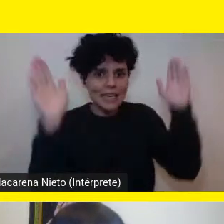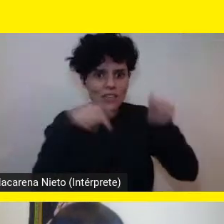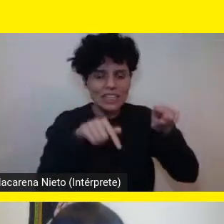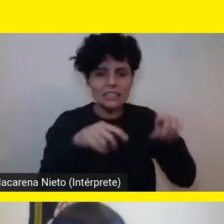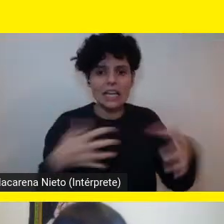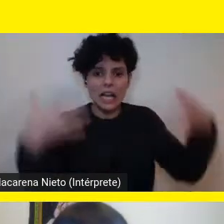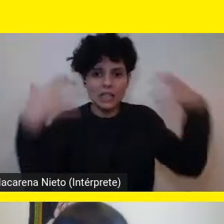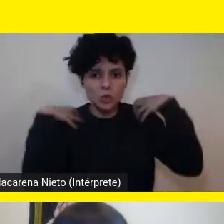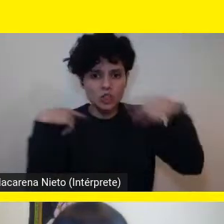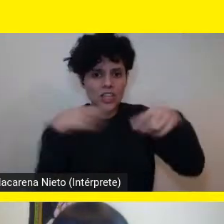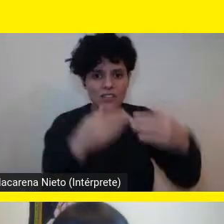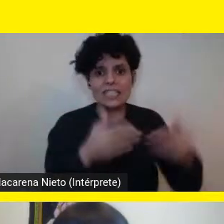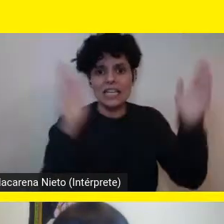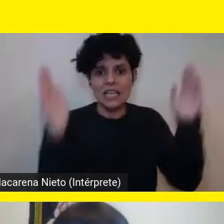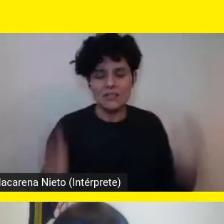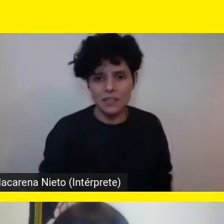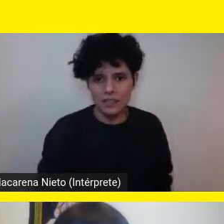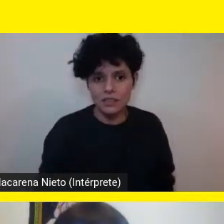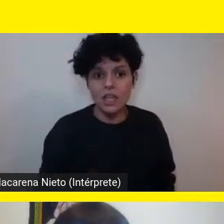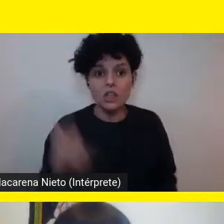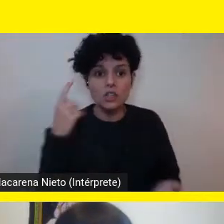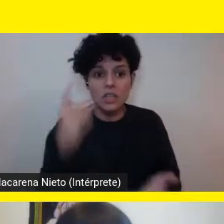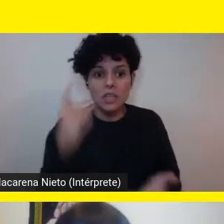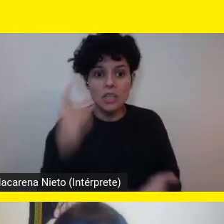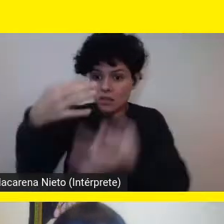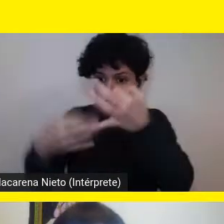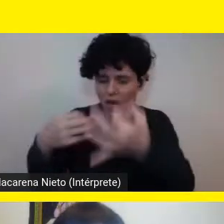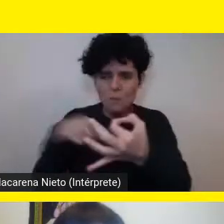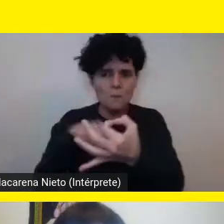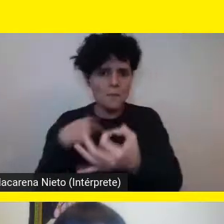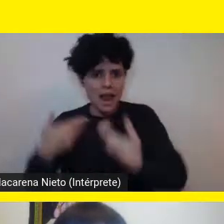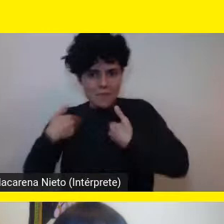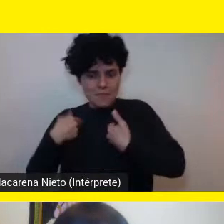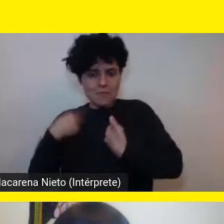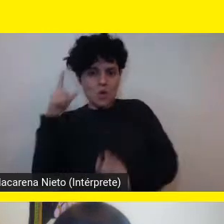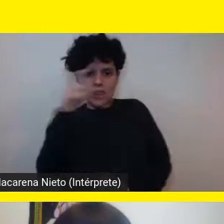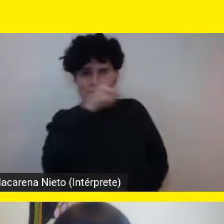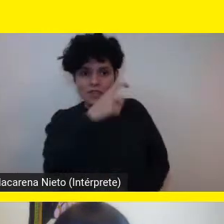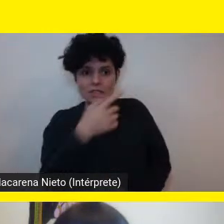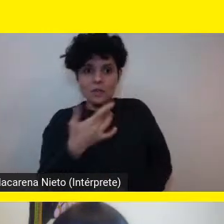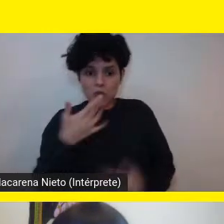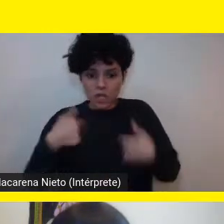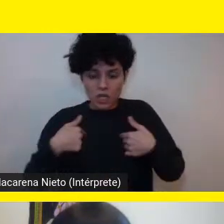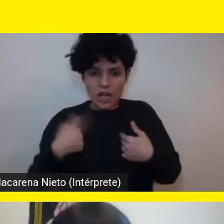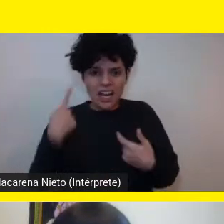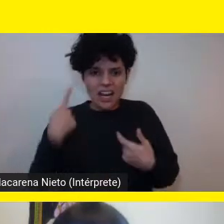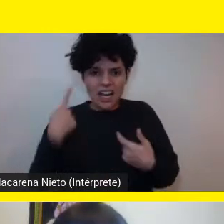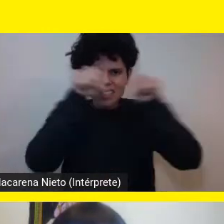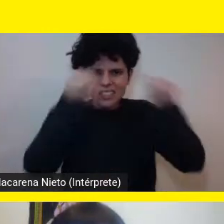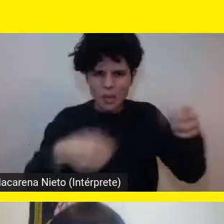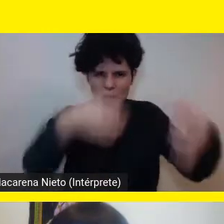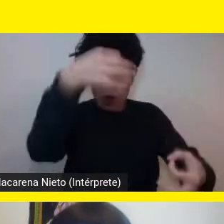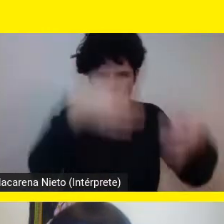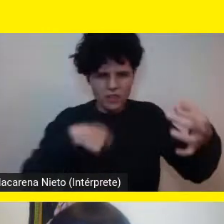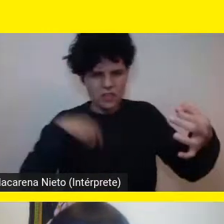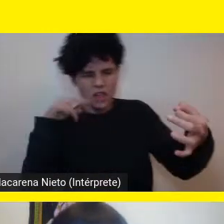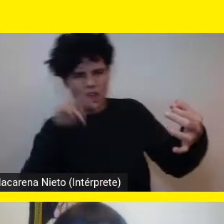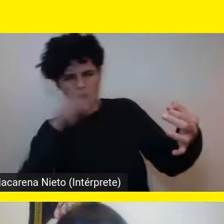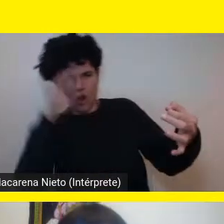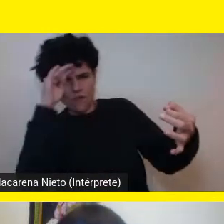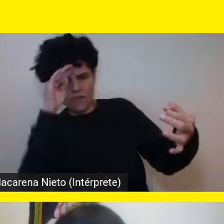una denuncia, iniciar una acción judicial es muy complejo porque uno no tiene confianza en este sistema judicial y no cree en